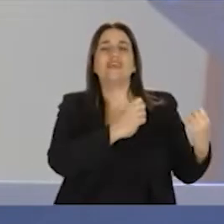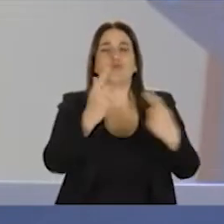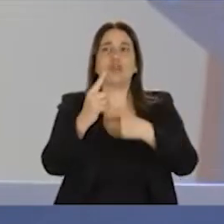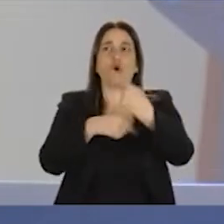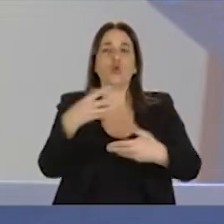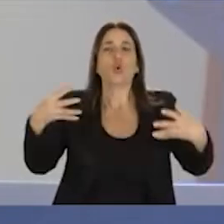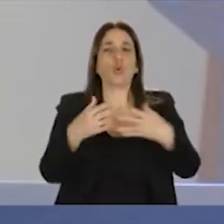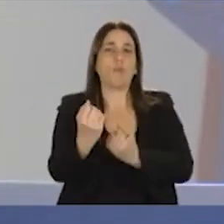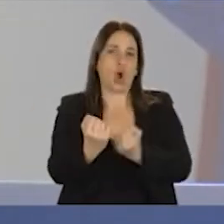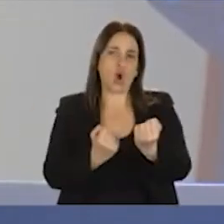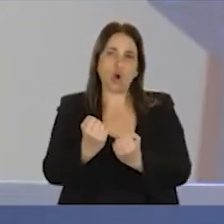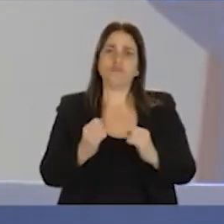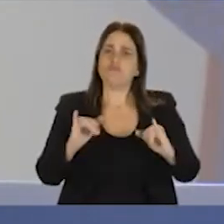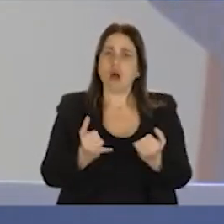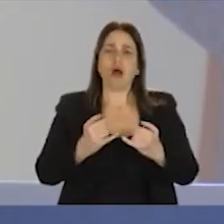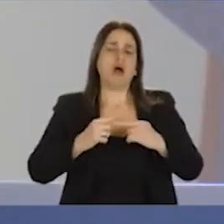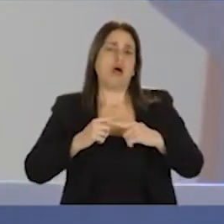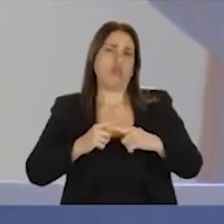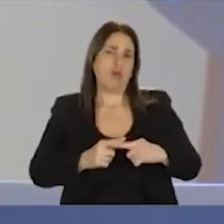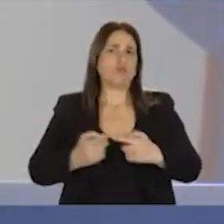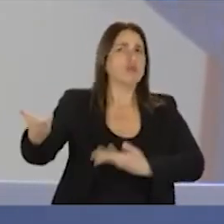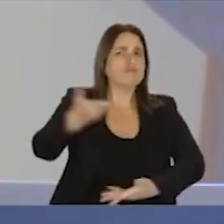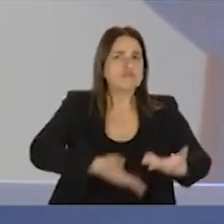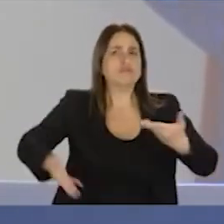con otros agentes económicos discutiendo